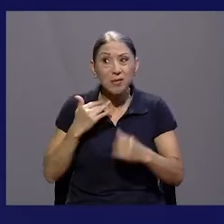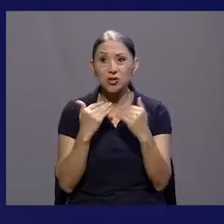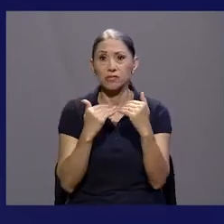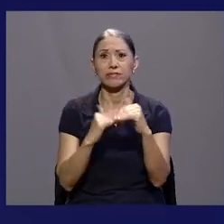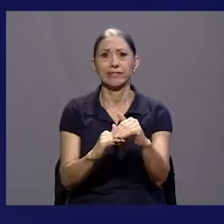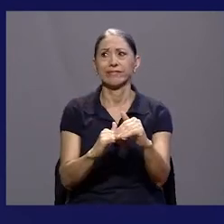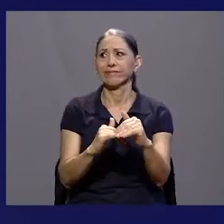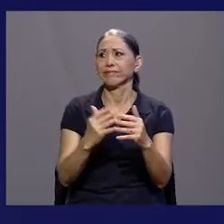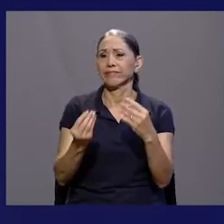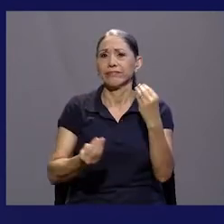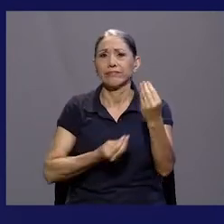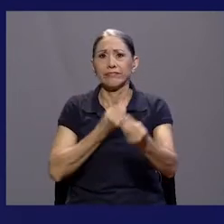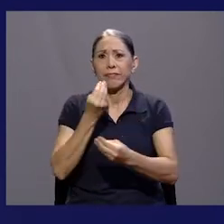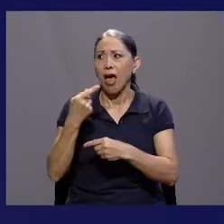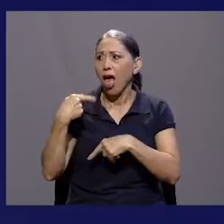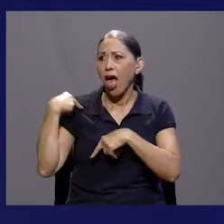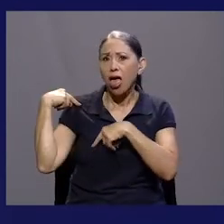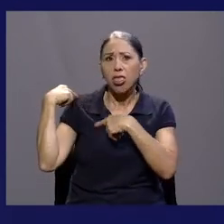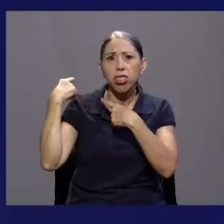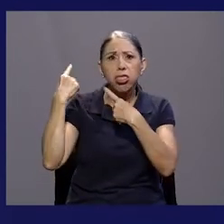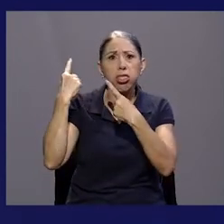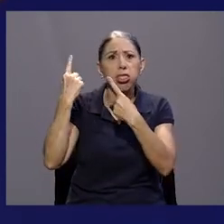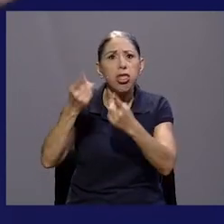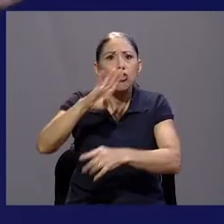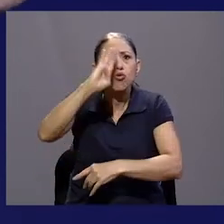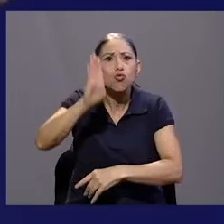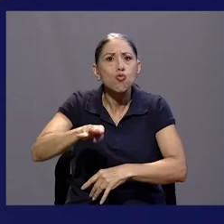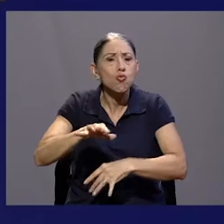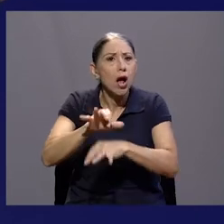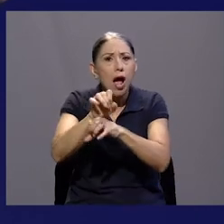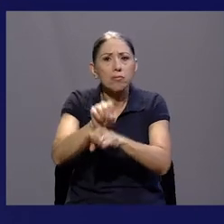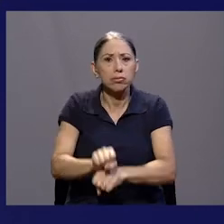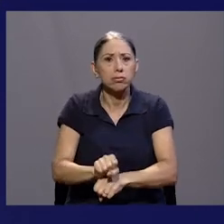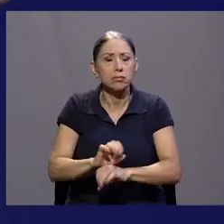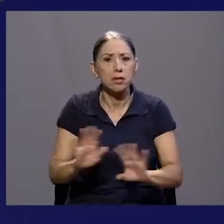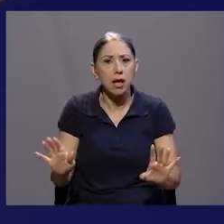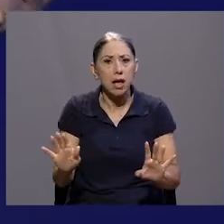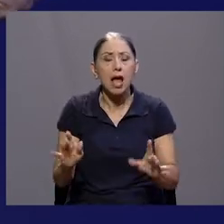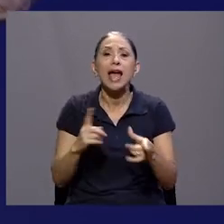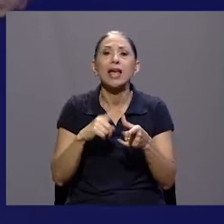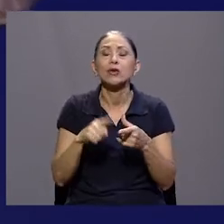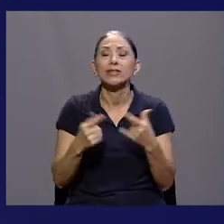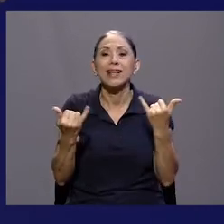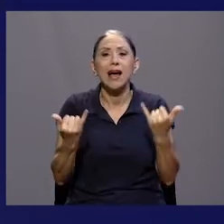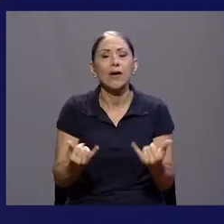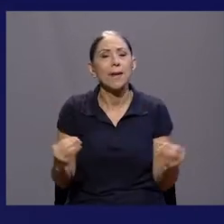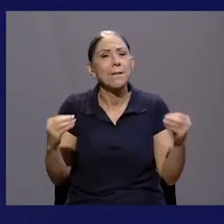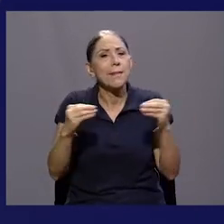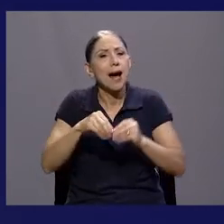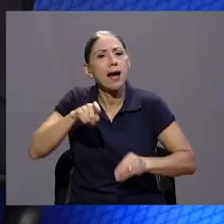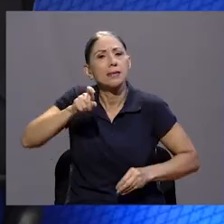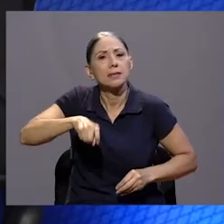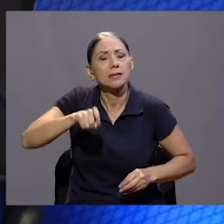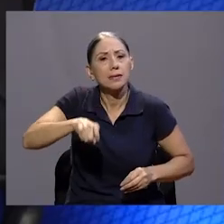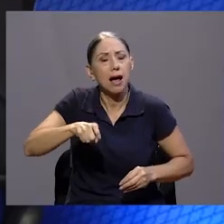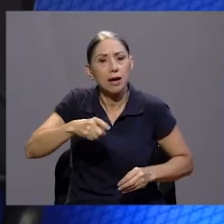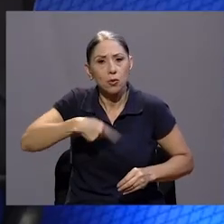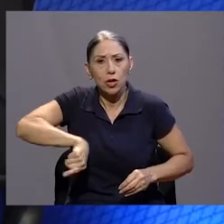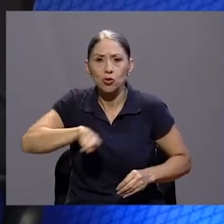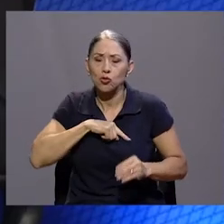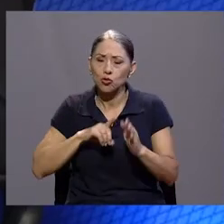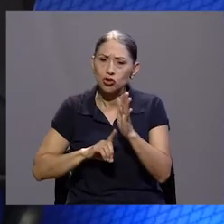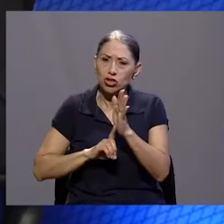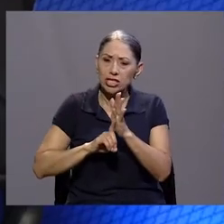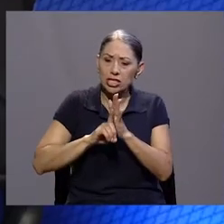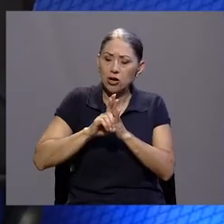fuerza nos ha puesto en situaciones inéditas que no estábamos acostumbrados a enfrentar y es entonces se hace todavía más necesario desarrollar esa